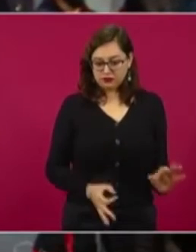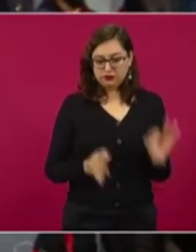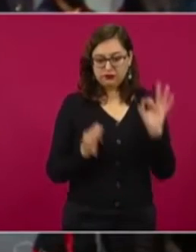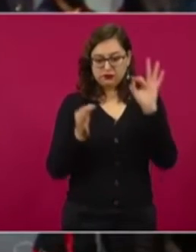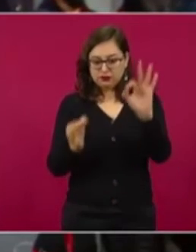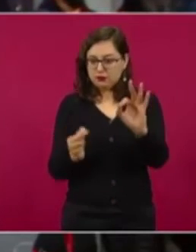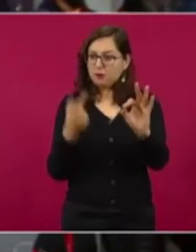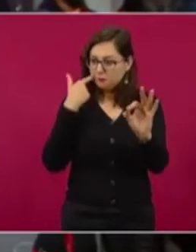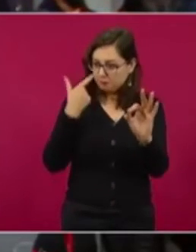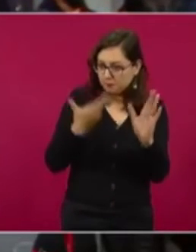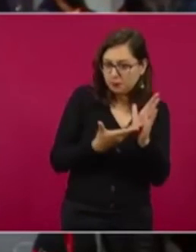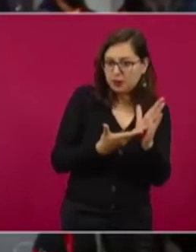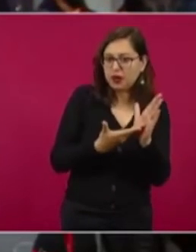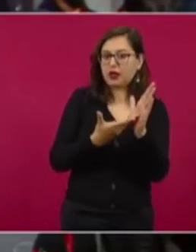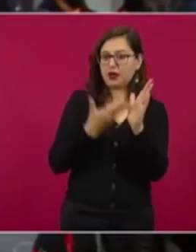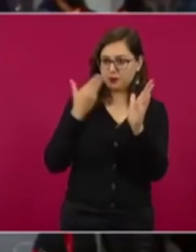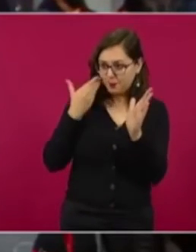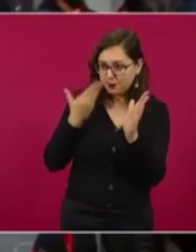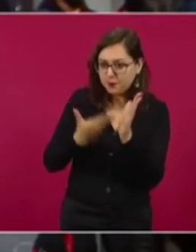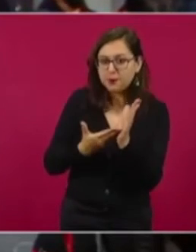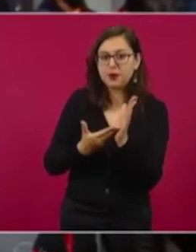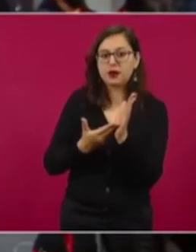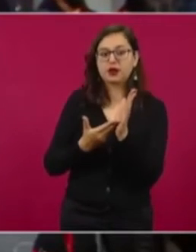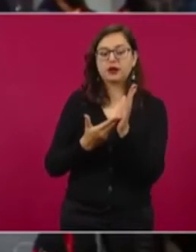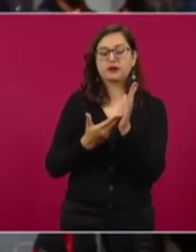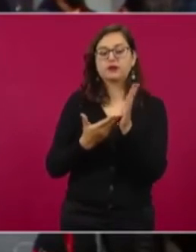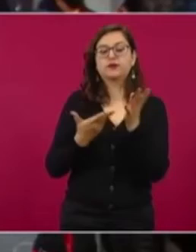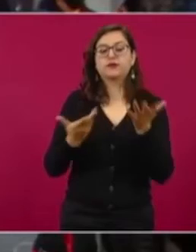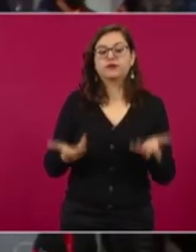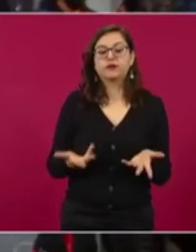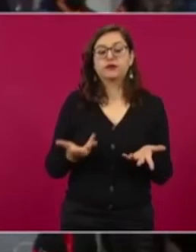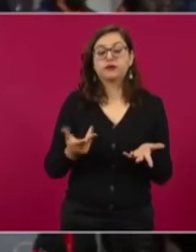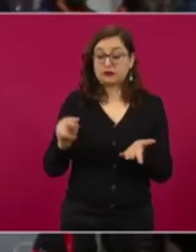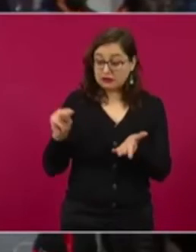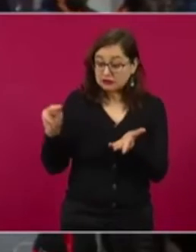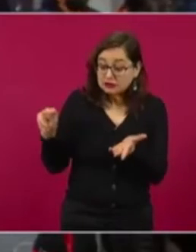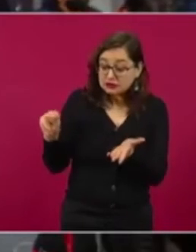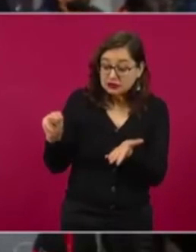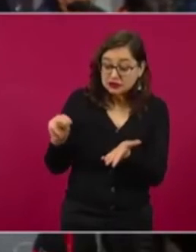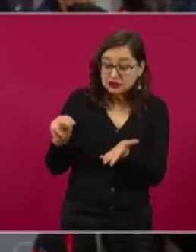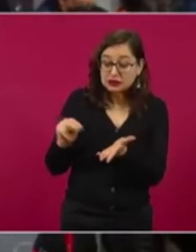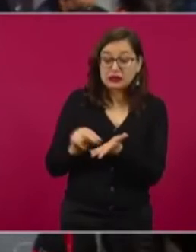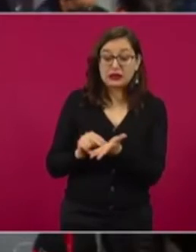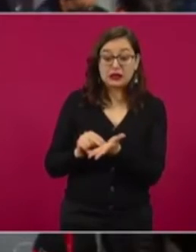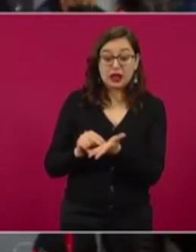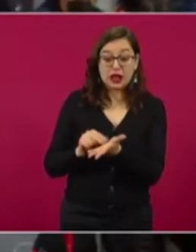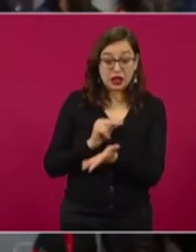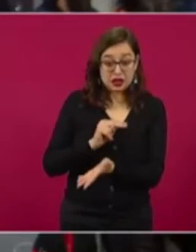Sedatu, lo que dijo incluso la que firma el título,